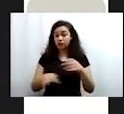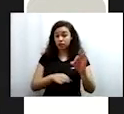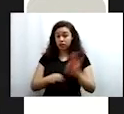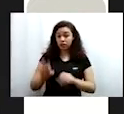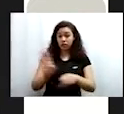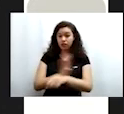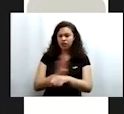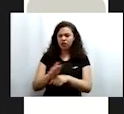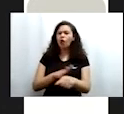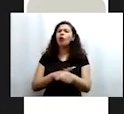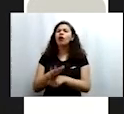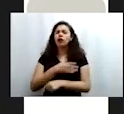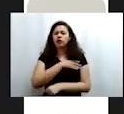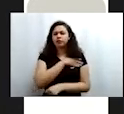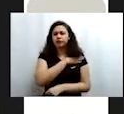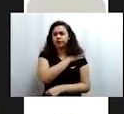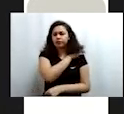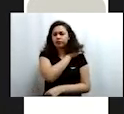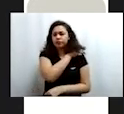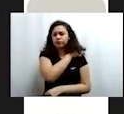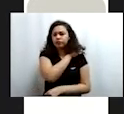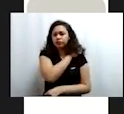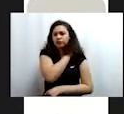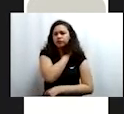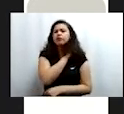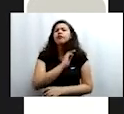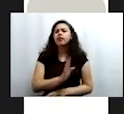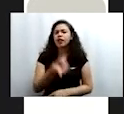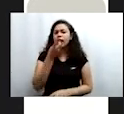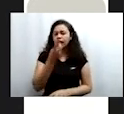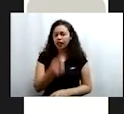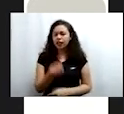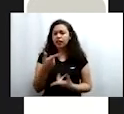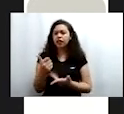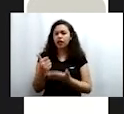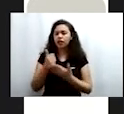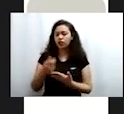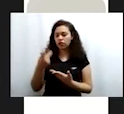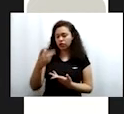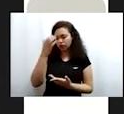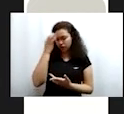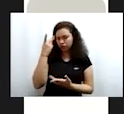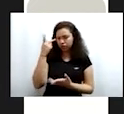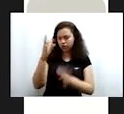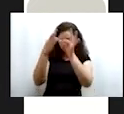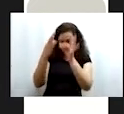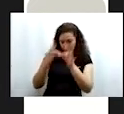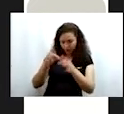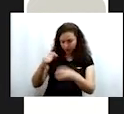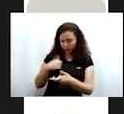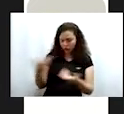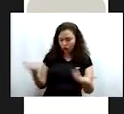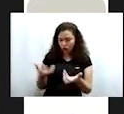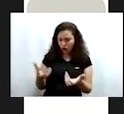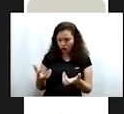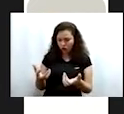al trabajador? También lo mencioné implícitamente, le va a ayudar a conocer con precisión lo que debe hacer,